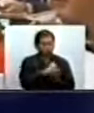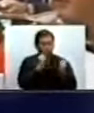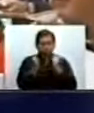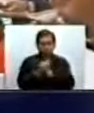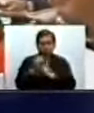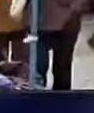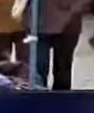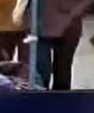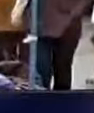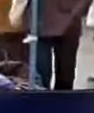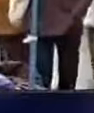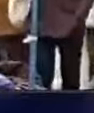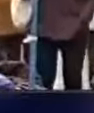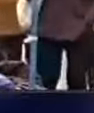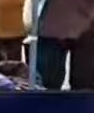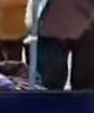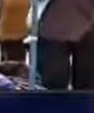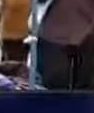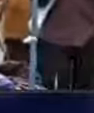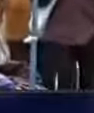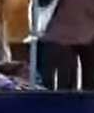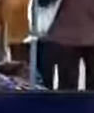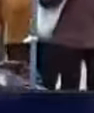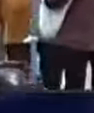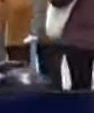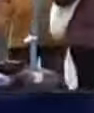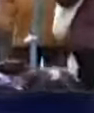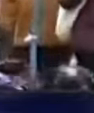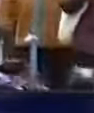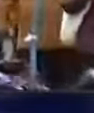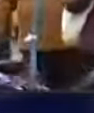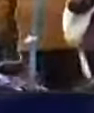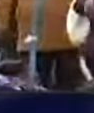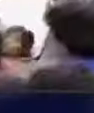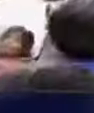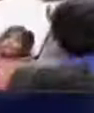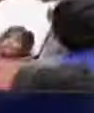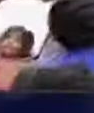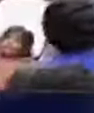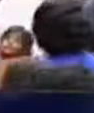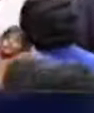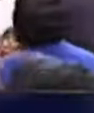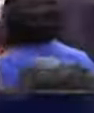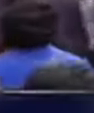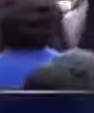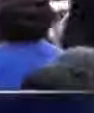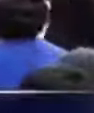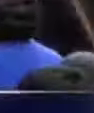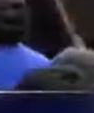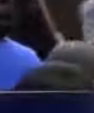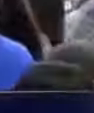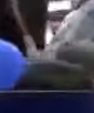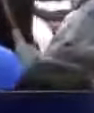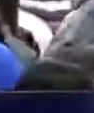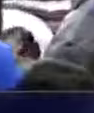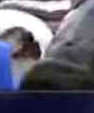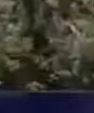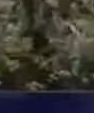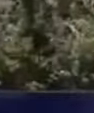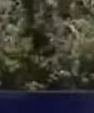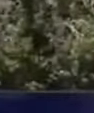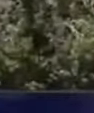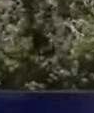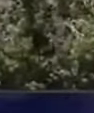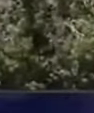liberado económicamente. En este sentido, Morales resaltó que su gobierno ha cumplido con todos los compromisos económicos, asegurando